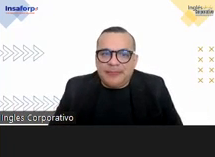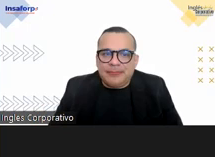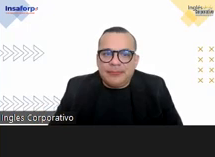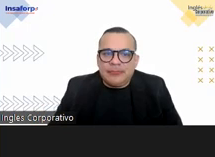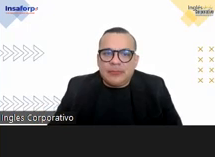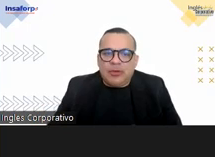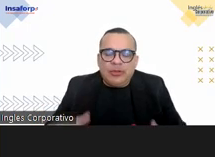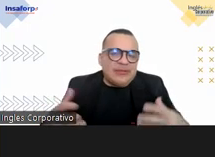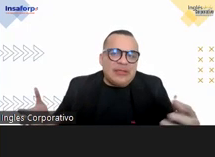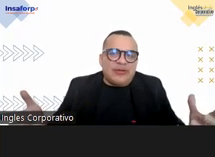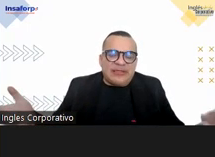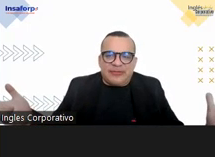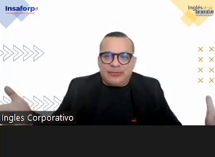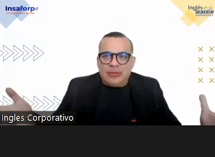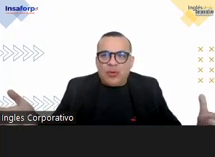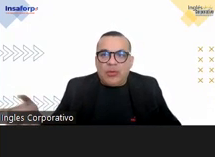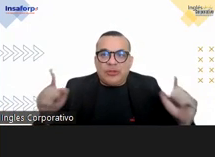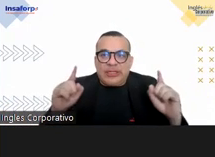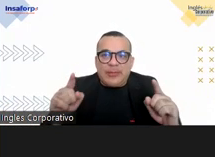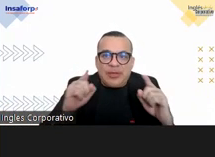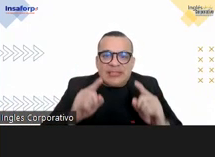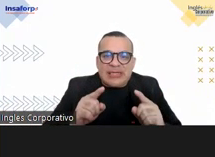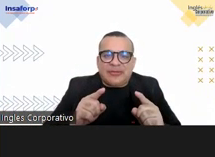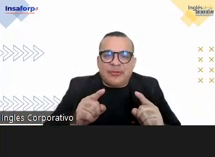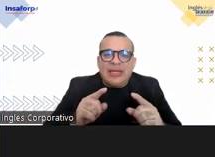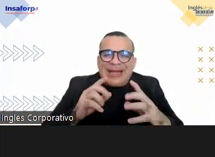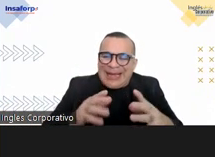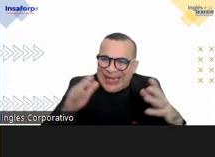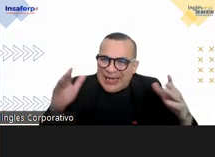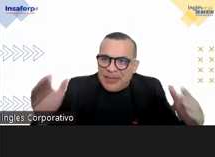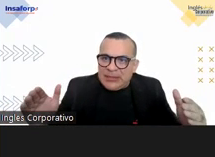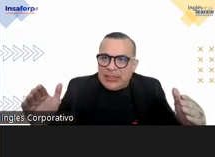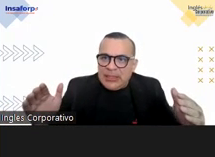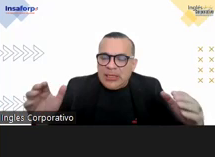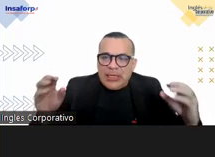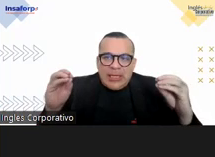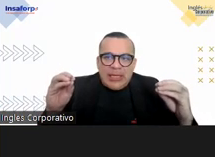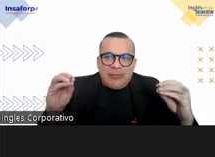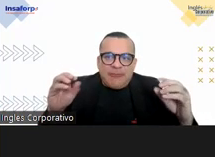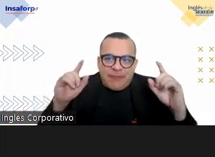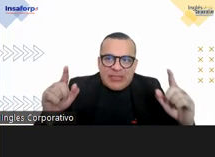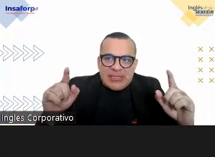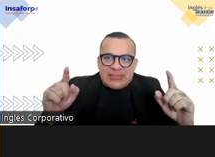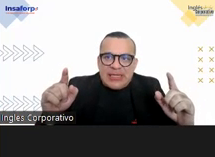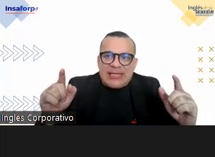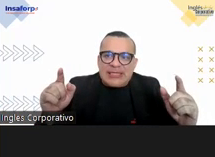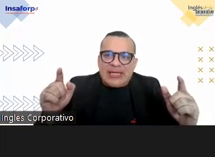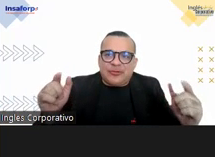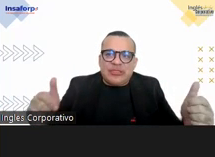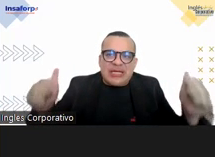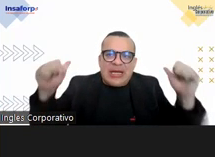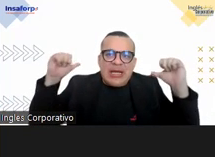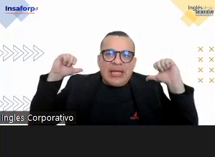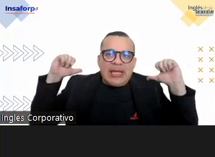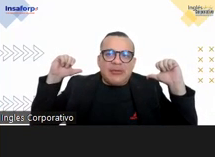tarea. ¿Cuándo decidimos hacer esto? Cuando tenemos en este caso claramente fechas, en este